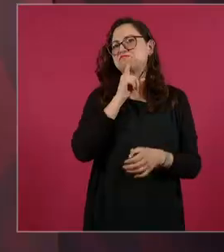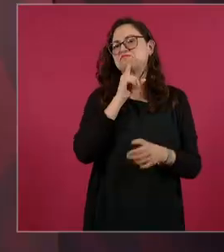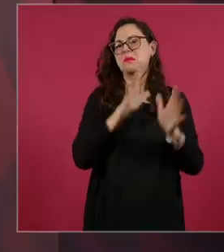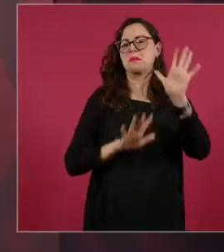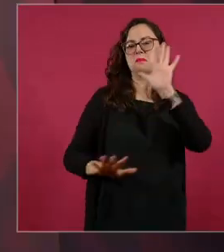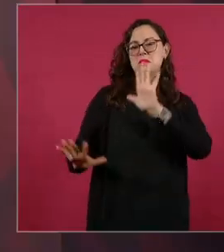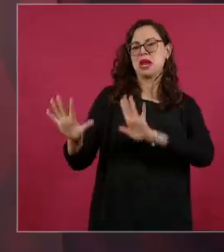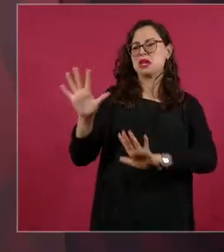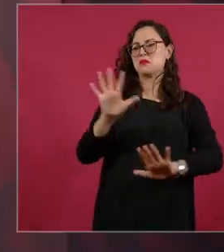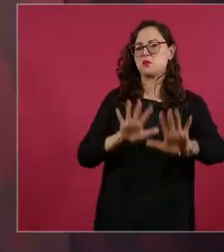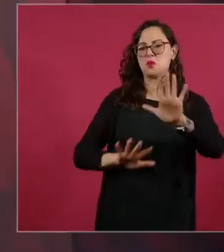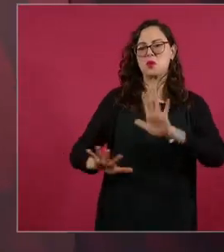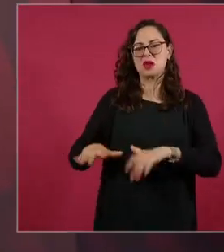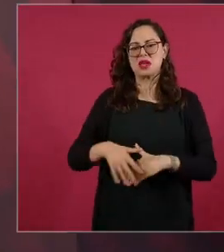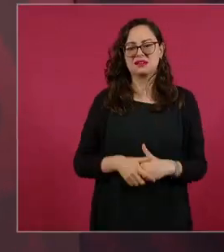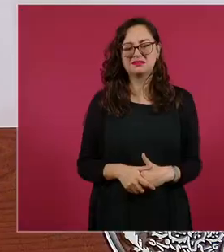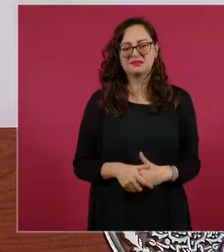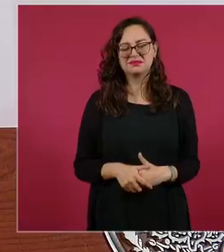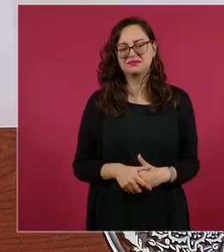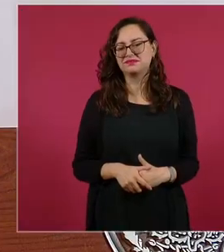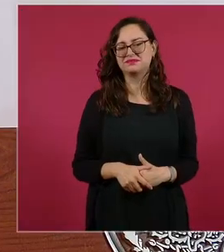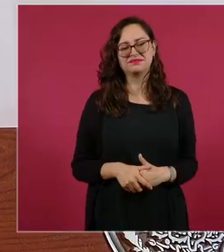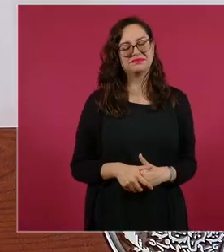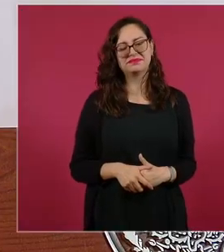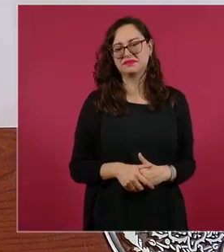con honrosas excepciones,